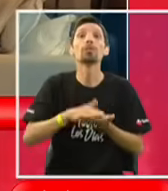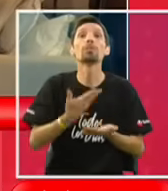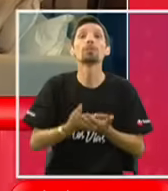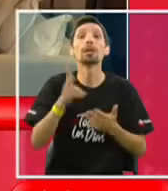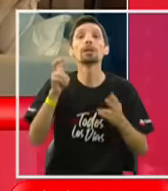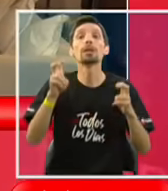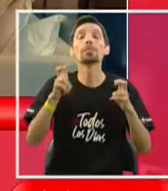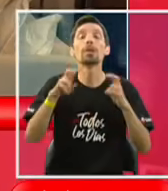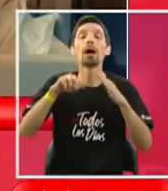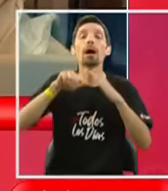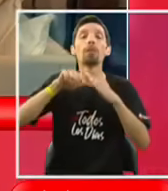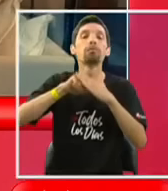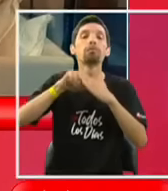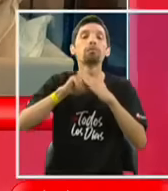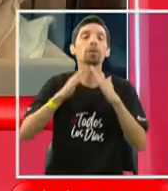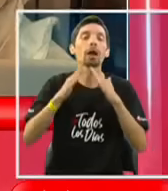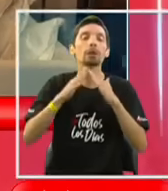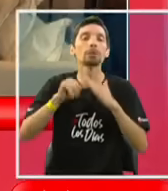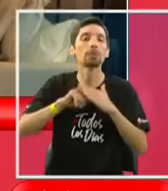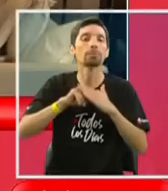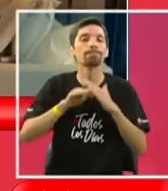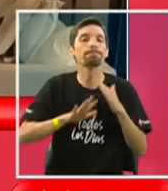esto de la cuarentena, viejo?